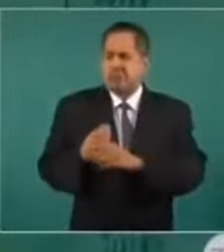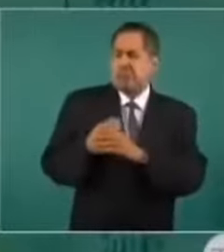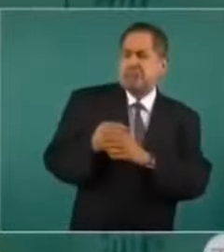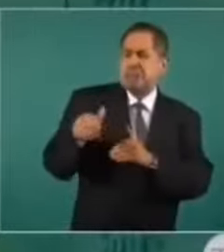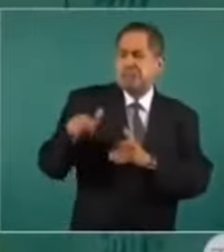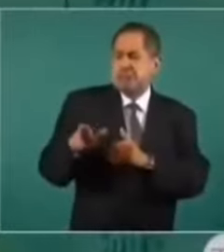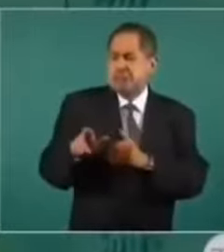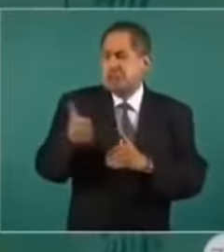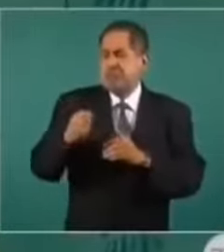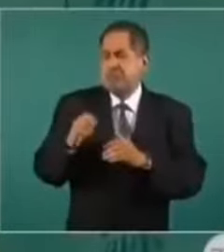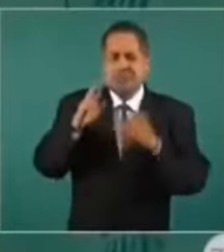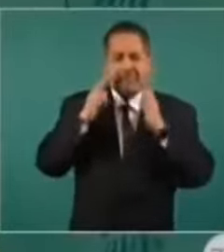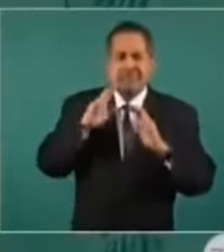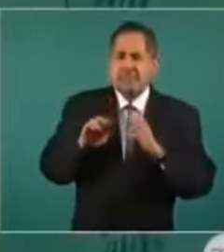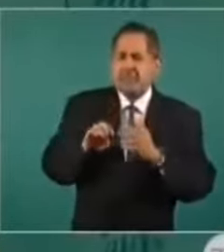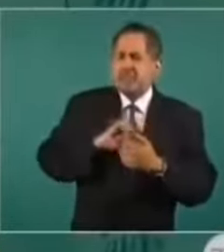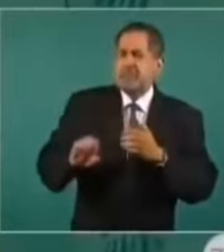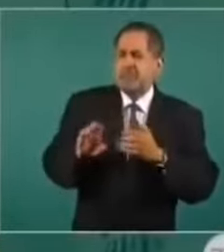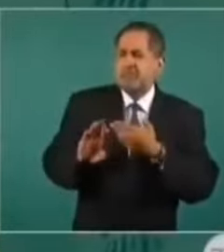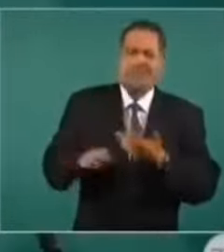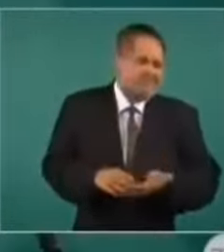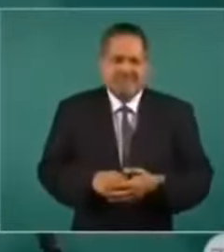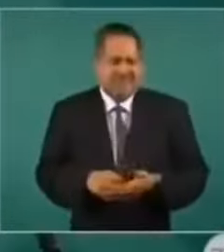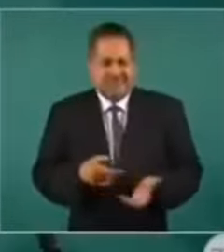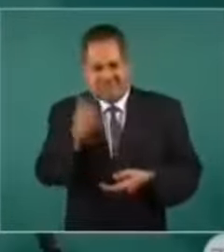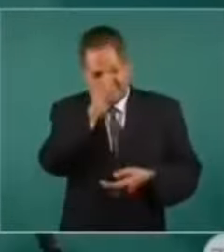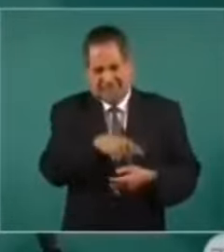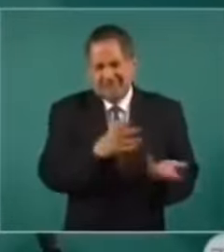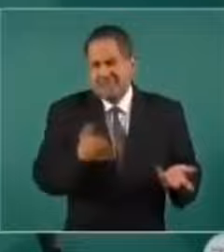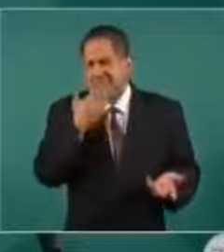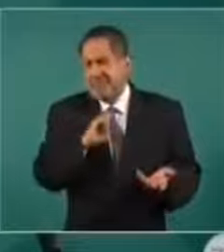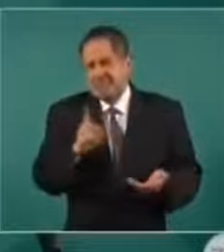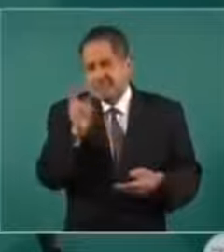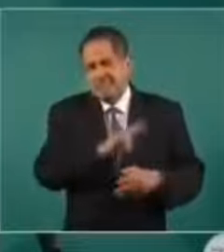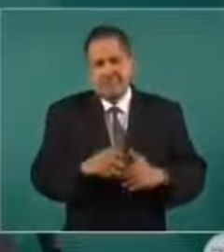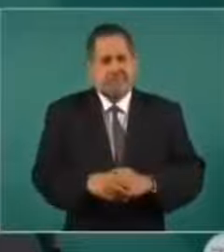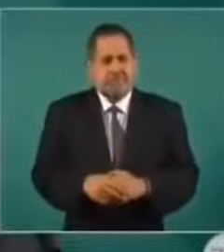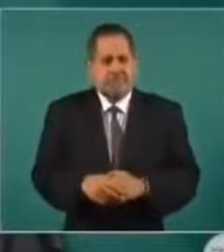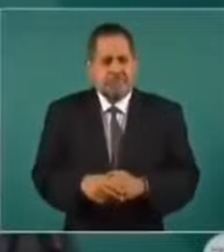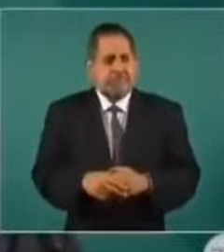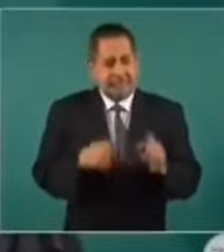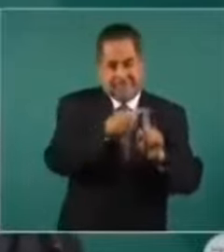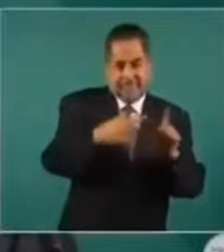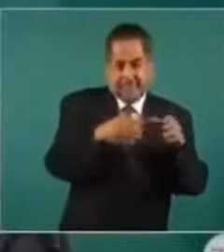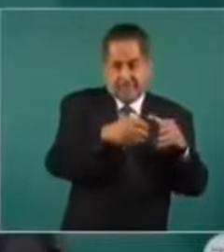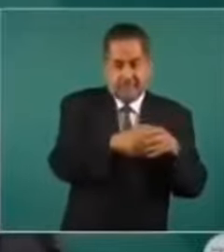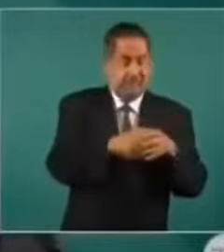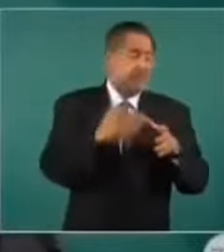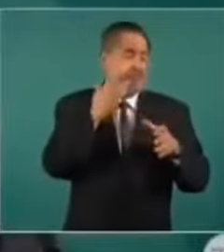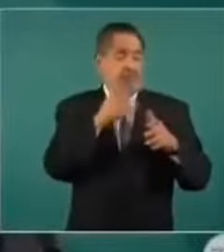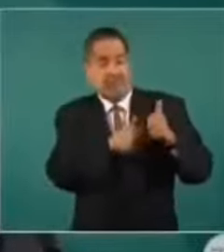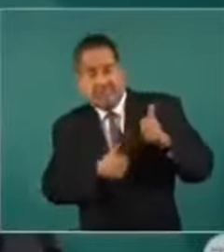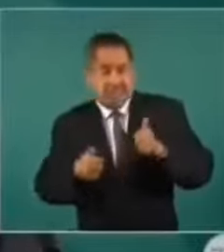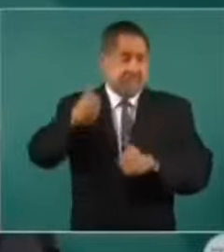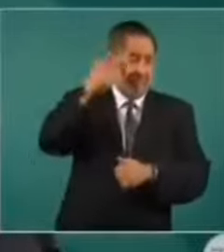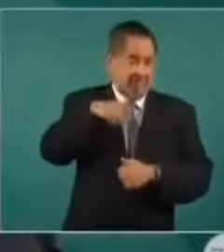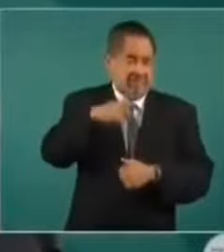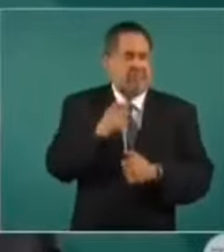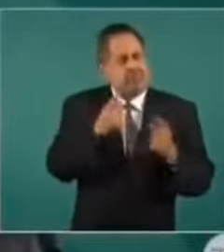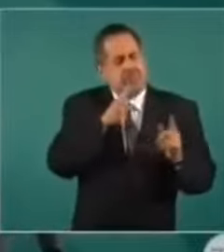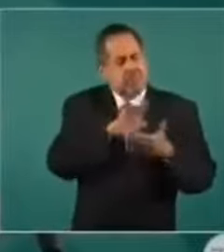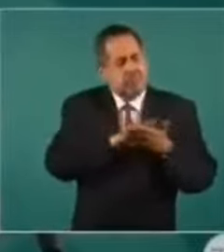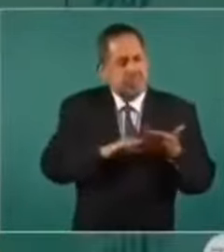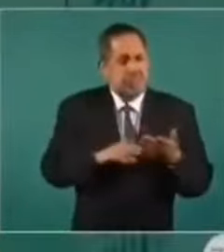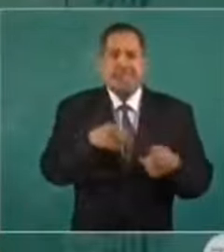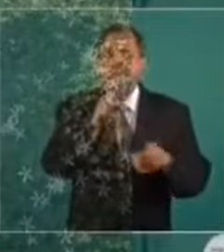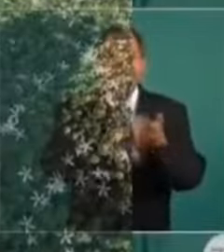clasista, racista. A veces son peores que los que tienen más dinero. Aunque